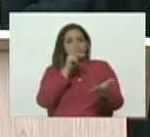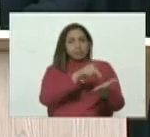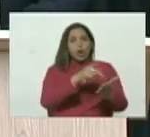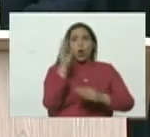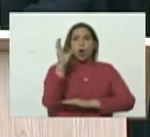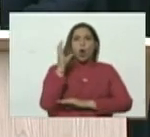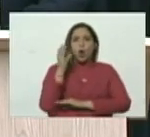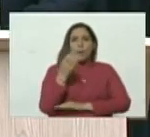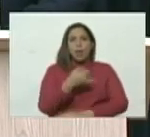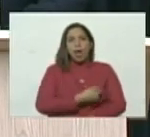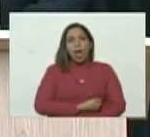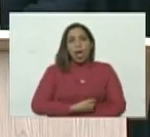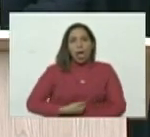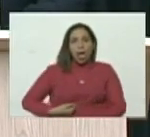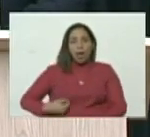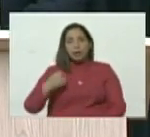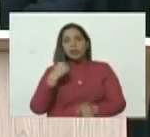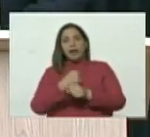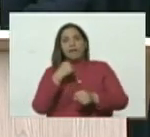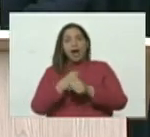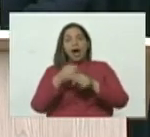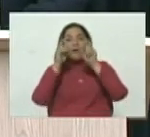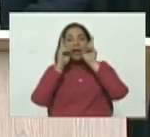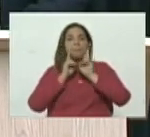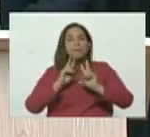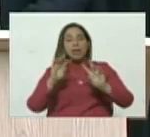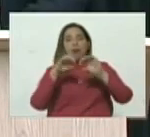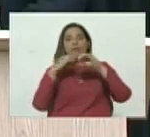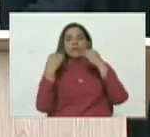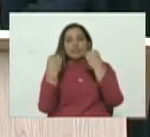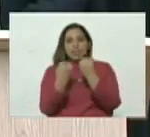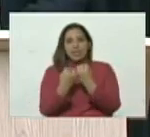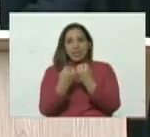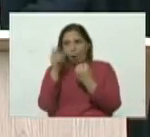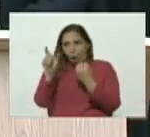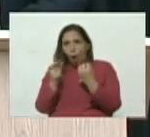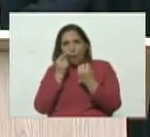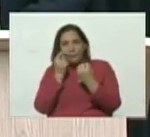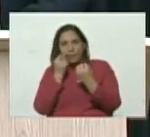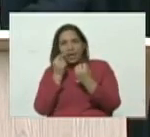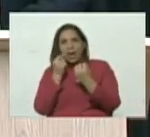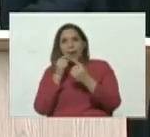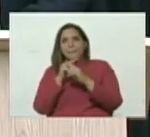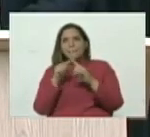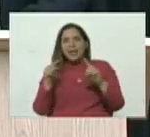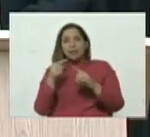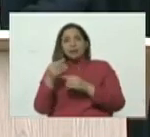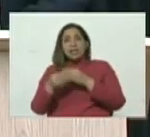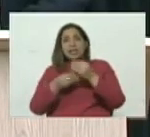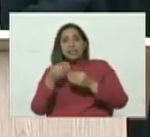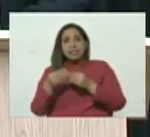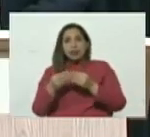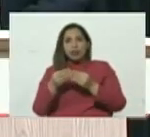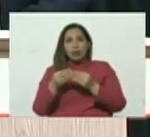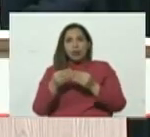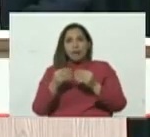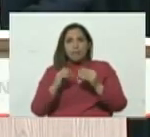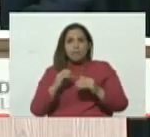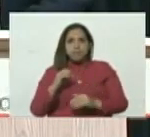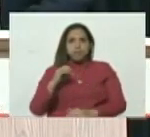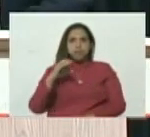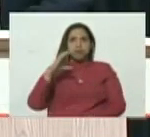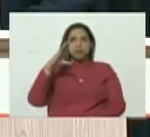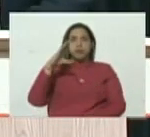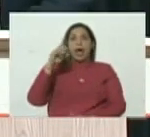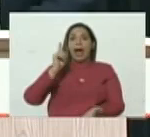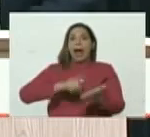hambre. Trabajaba limpiando oficinas. Y se le generó una deuda por el alquiler. No